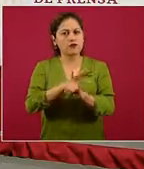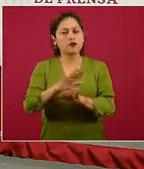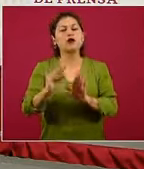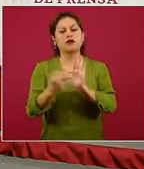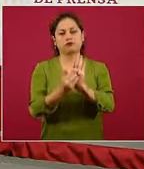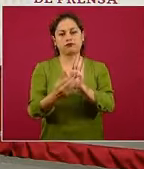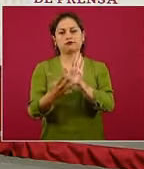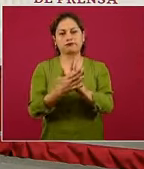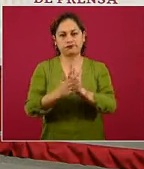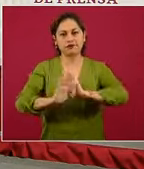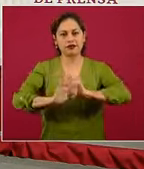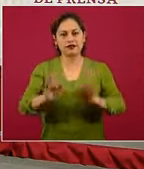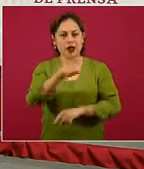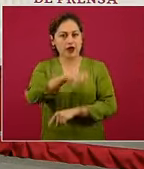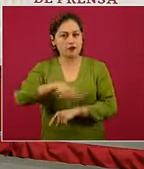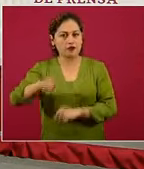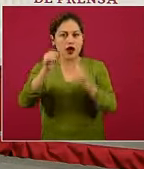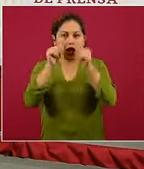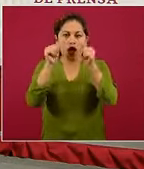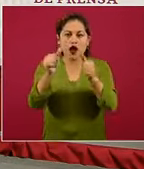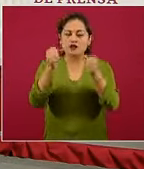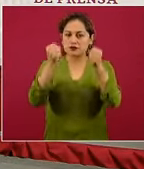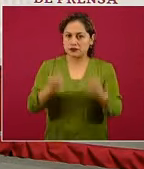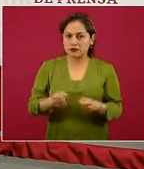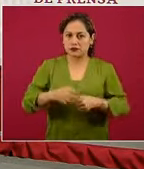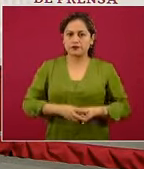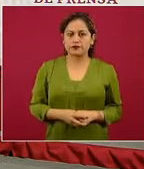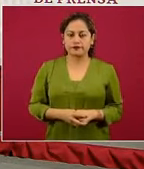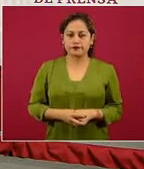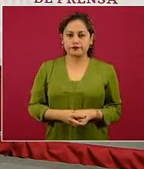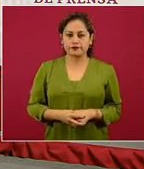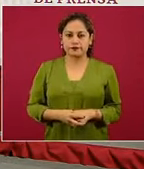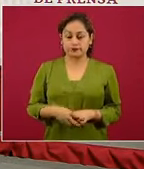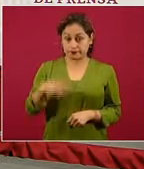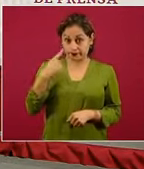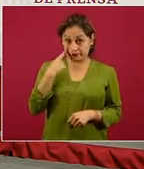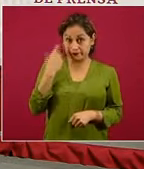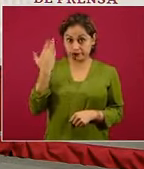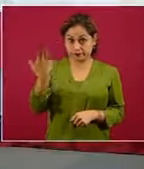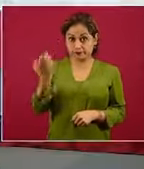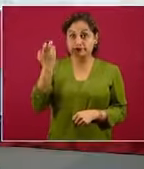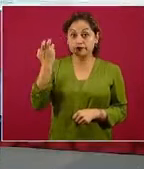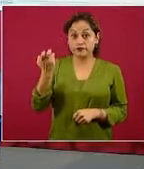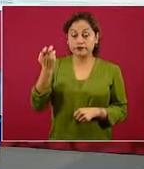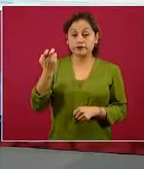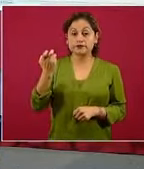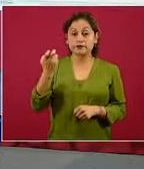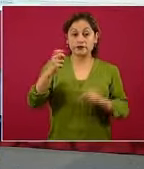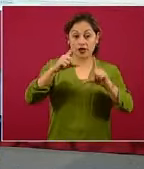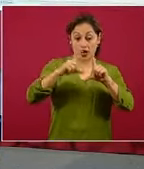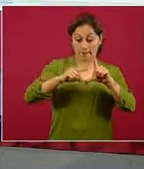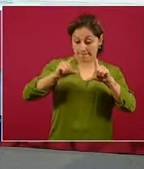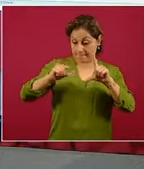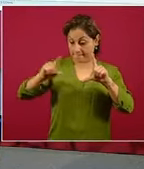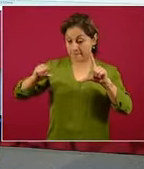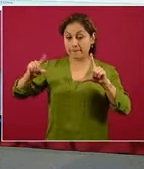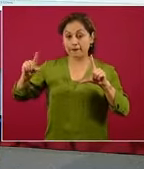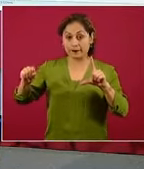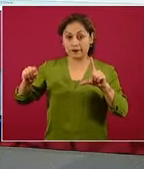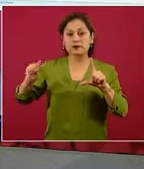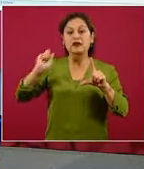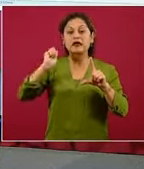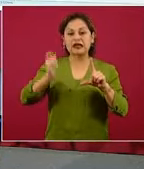percepción de cuál es el comportamiento epidémico. Como podemos ver aquí, el total de las barras no son o